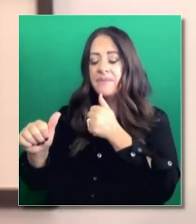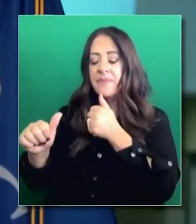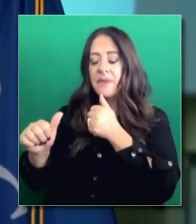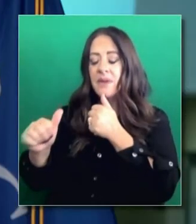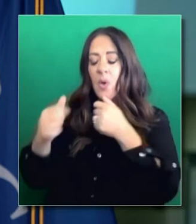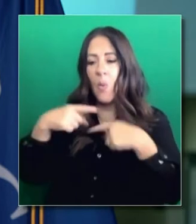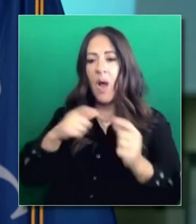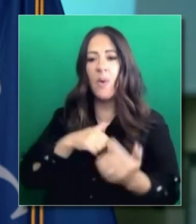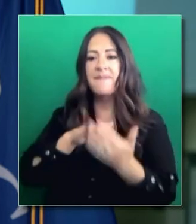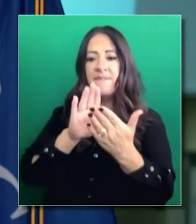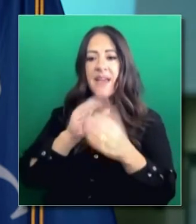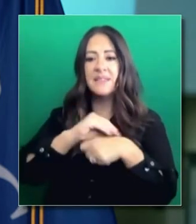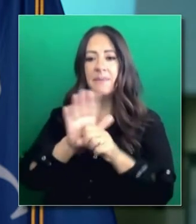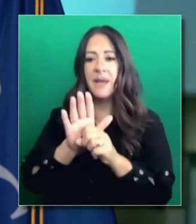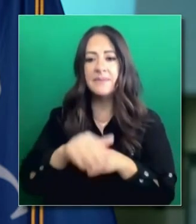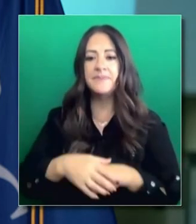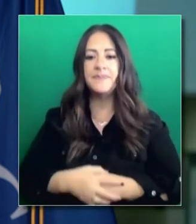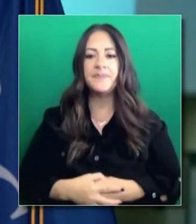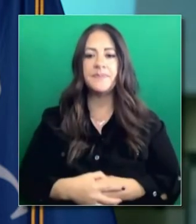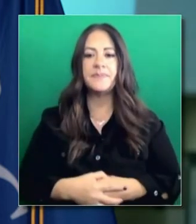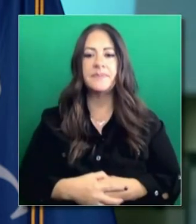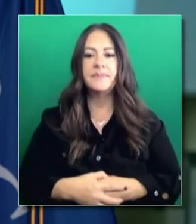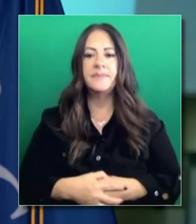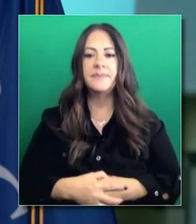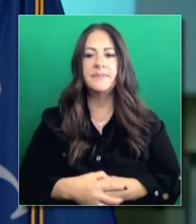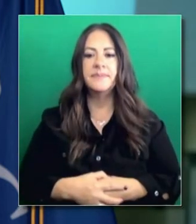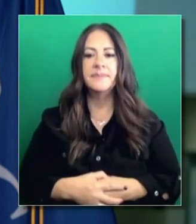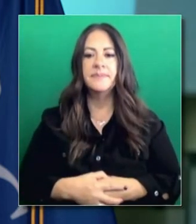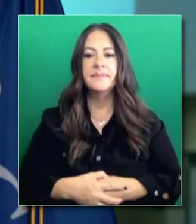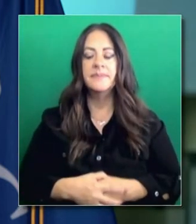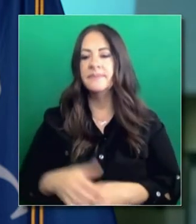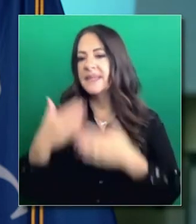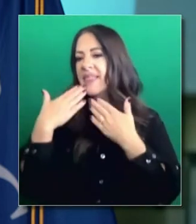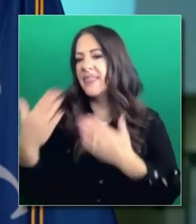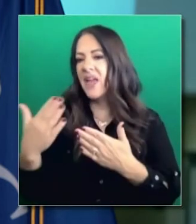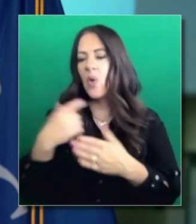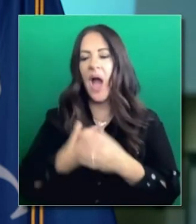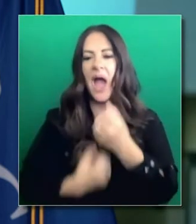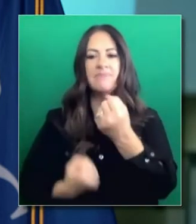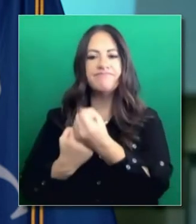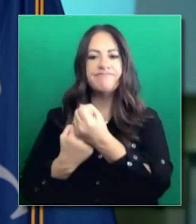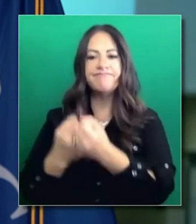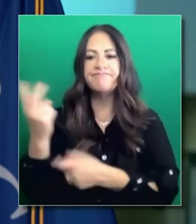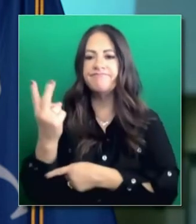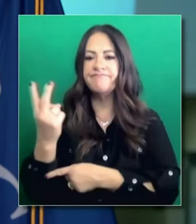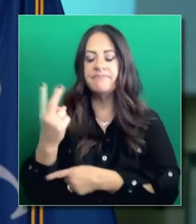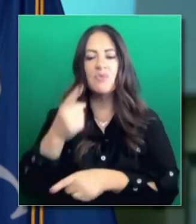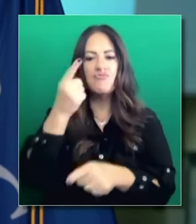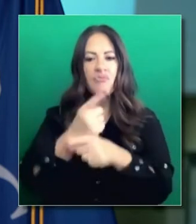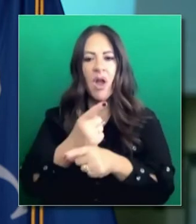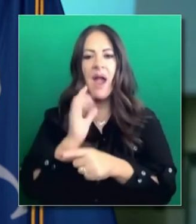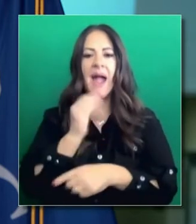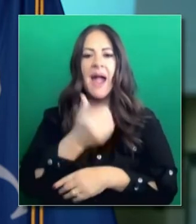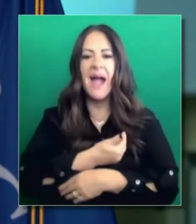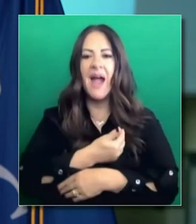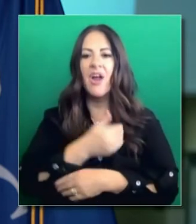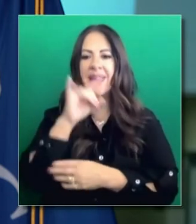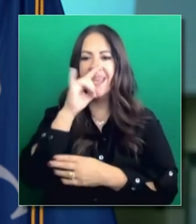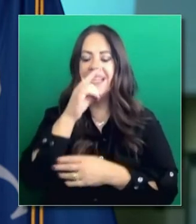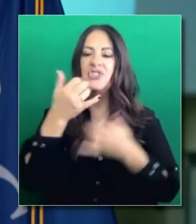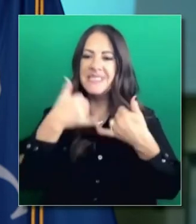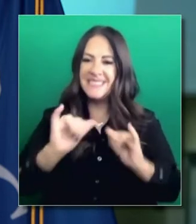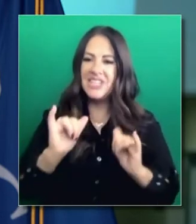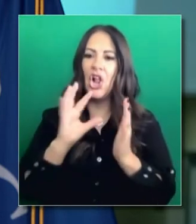contrarrestar los traspiés que hemos visto. Muchas gracias, señor superintendente. Es cierto, hemos